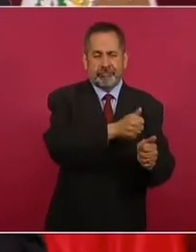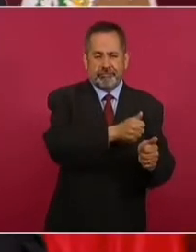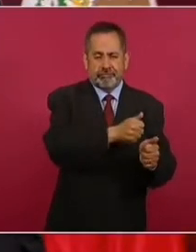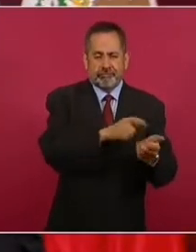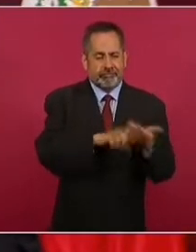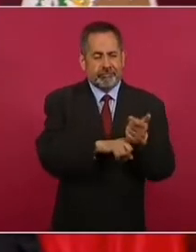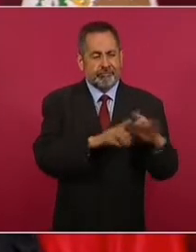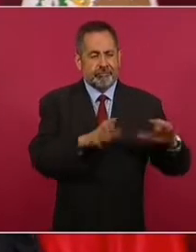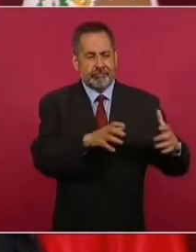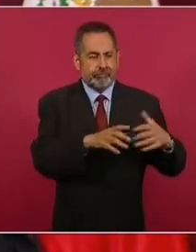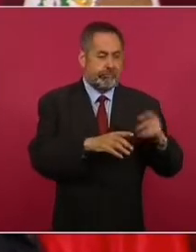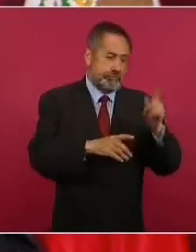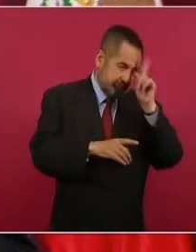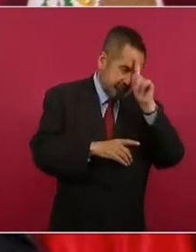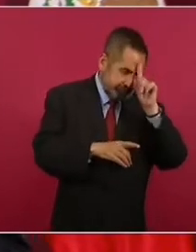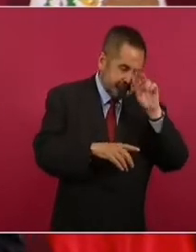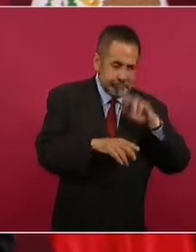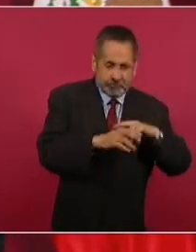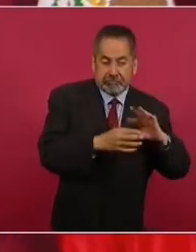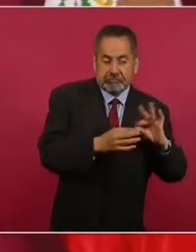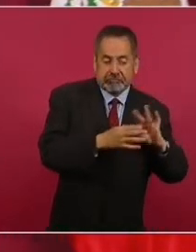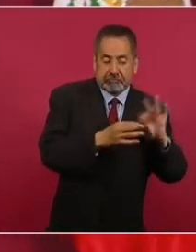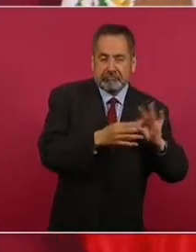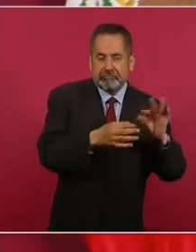como consejero, asesor,